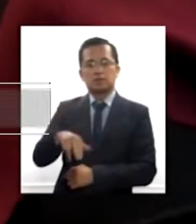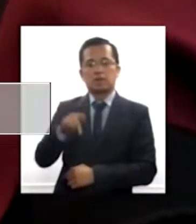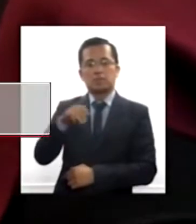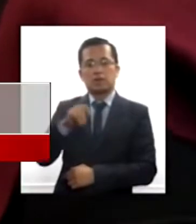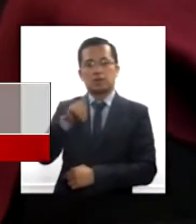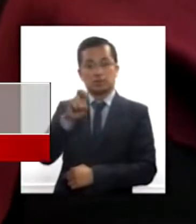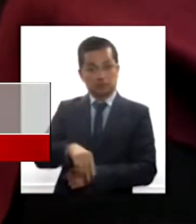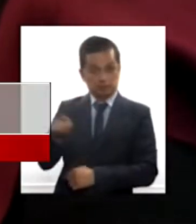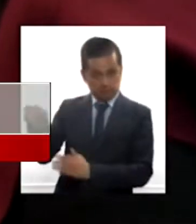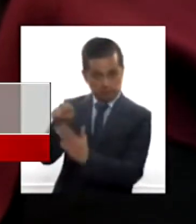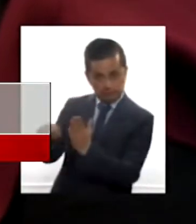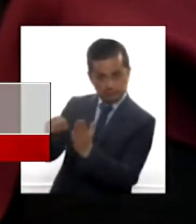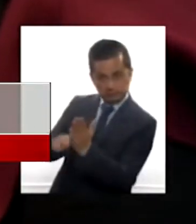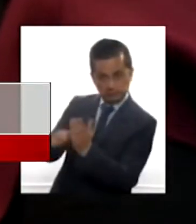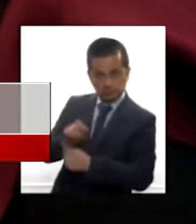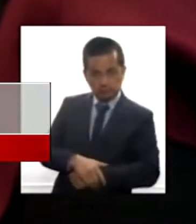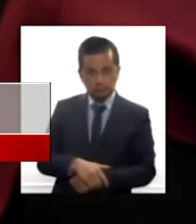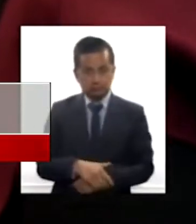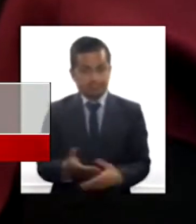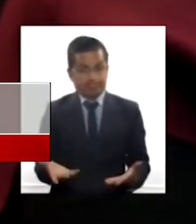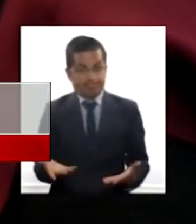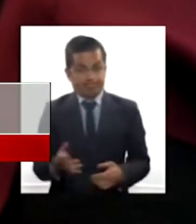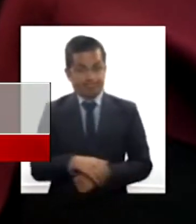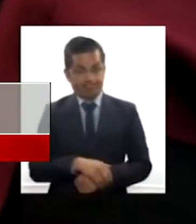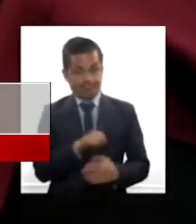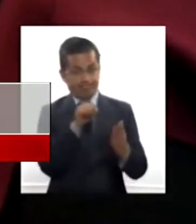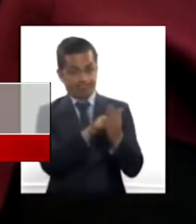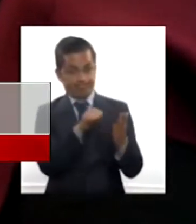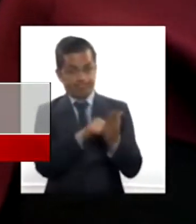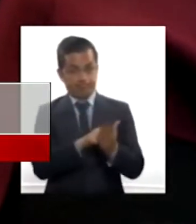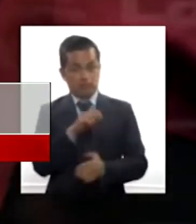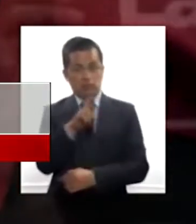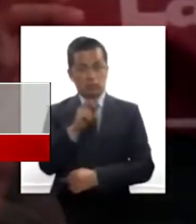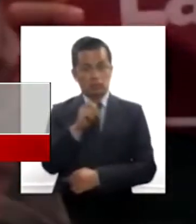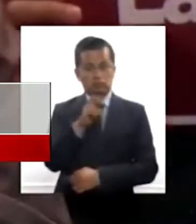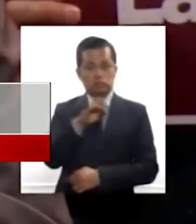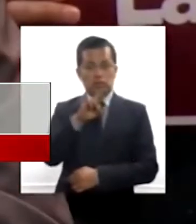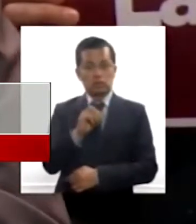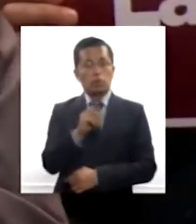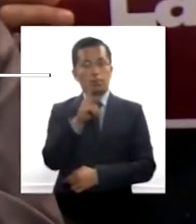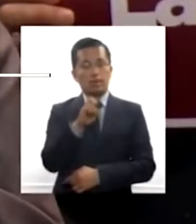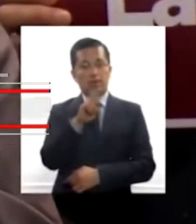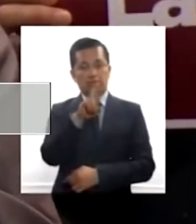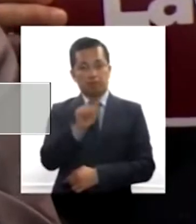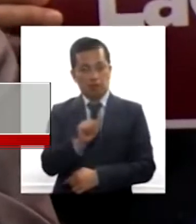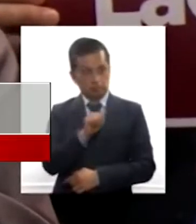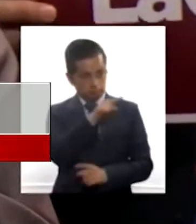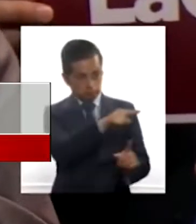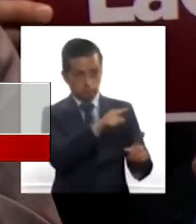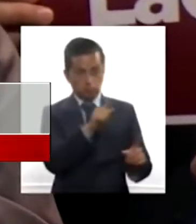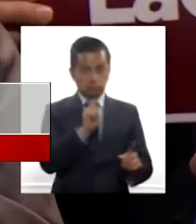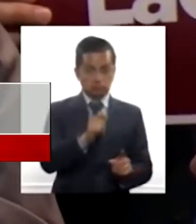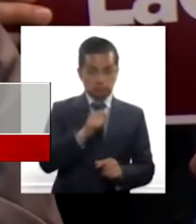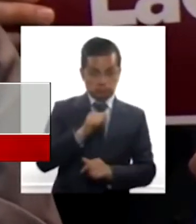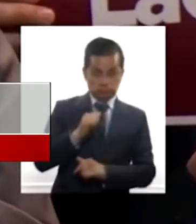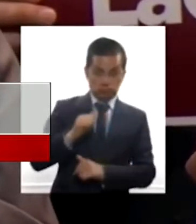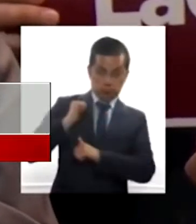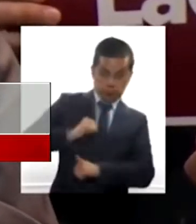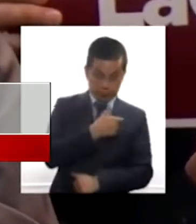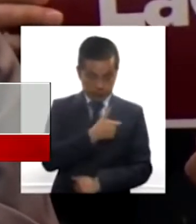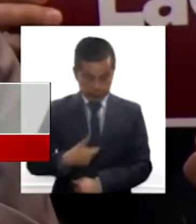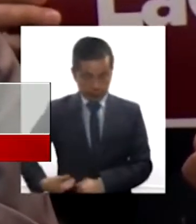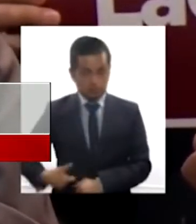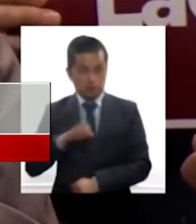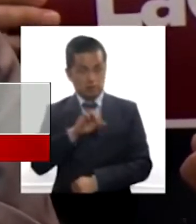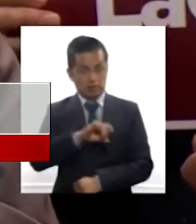Toc, toc, toc. Rosario Piedra, titular de la Comisión Nacional de los Derechos Humanos. ¿Algo que decir sobre la violación